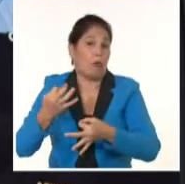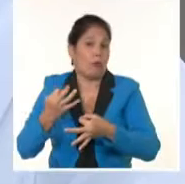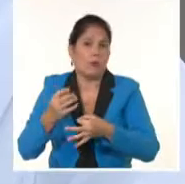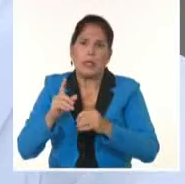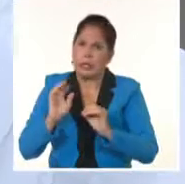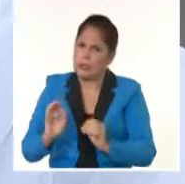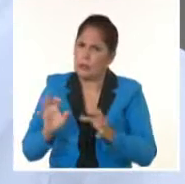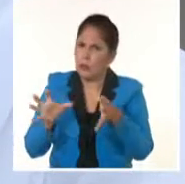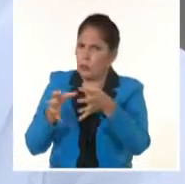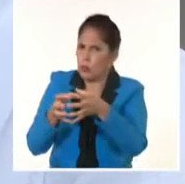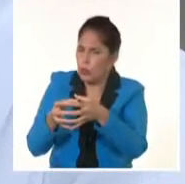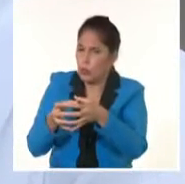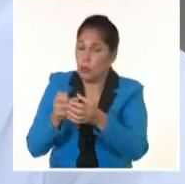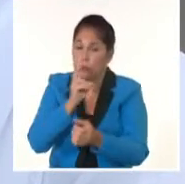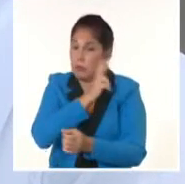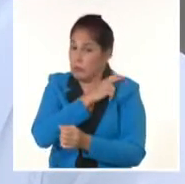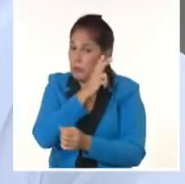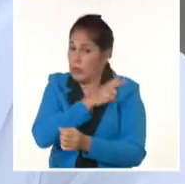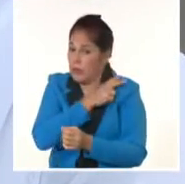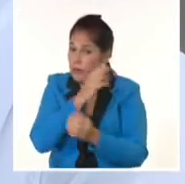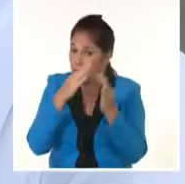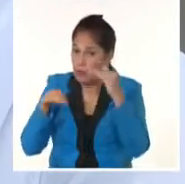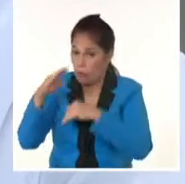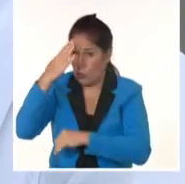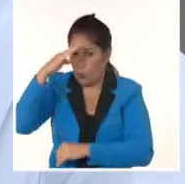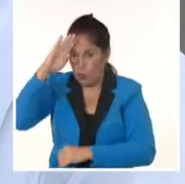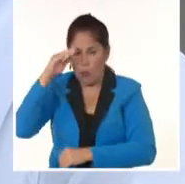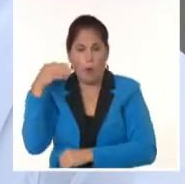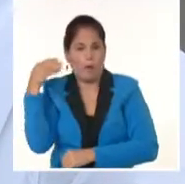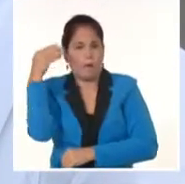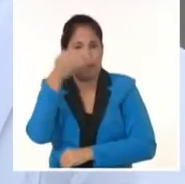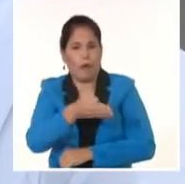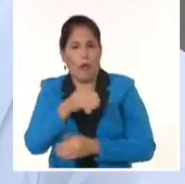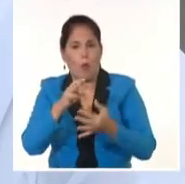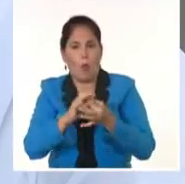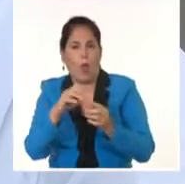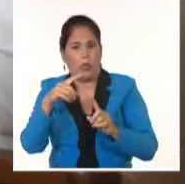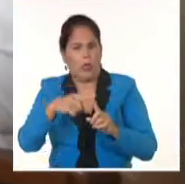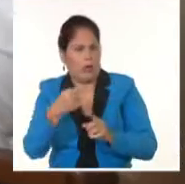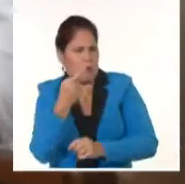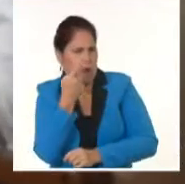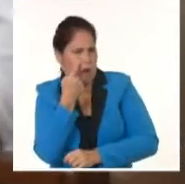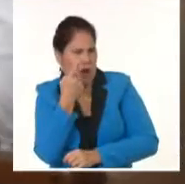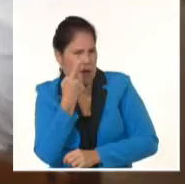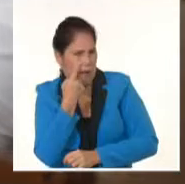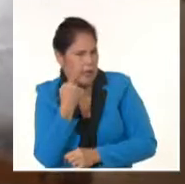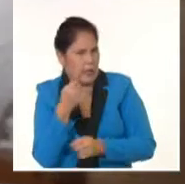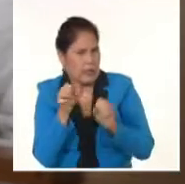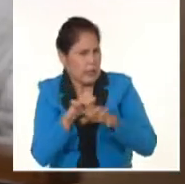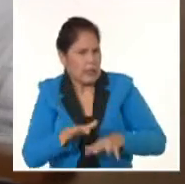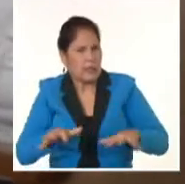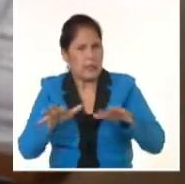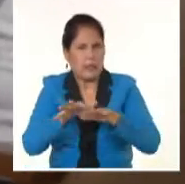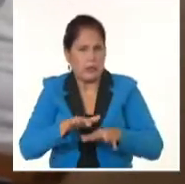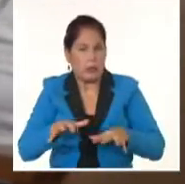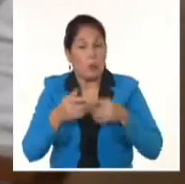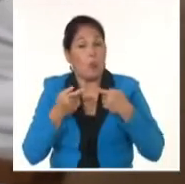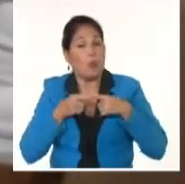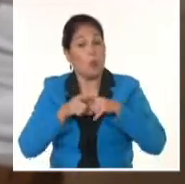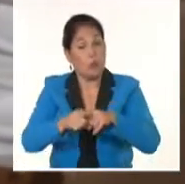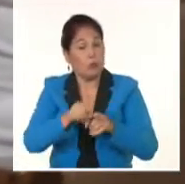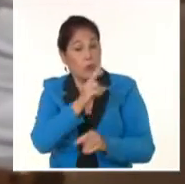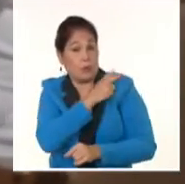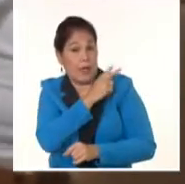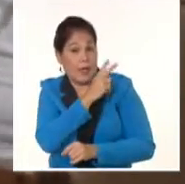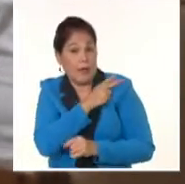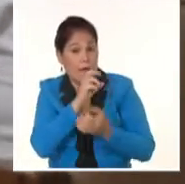de un equipo de la máxima dirección del país llegó al territorio guantanamero a pocas horas del paso de Óscar para de conjunto con las autoridades